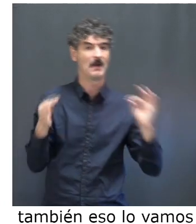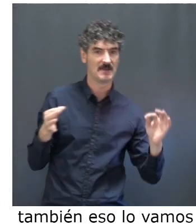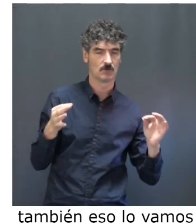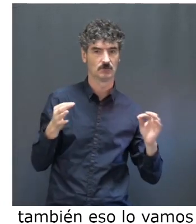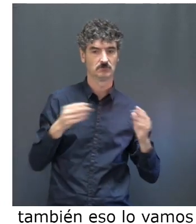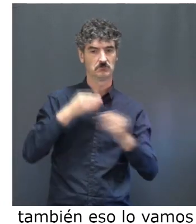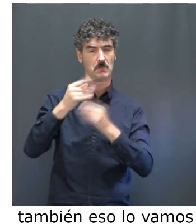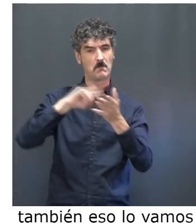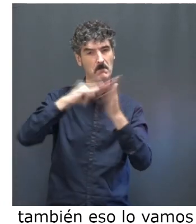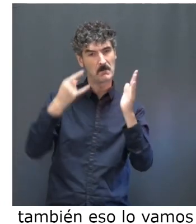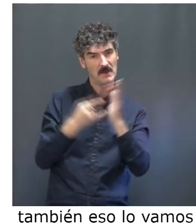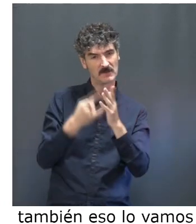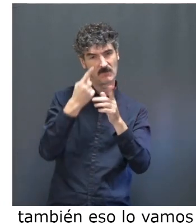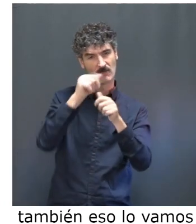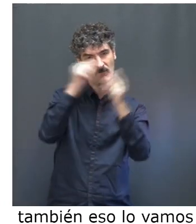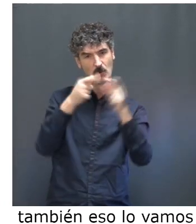creo que